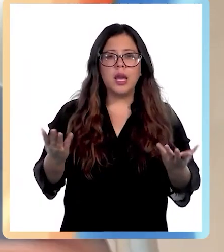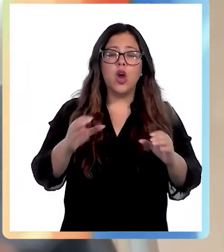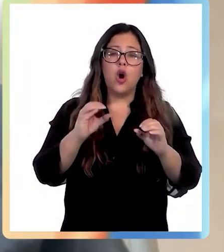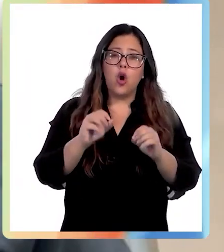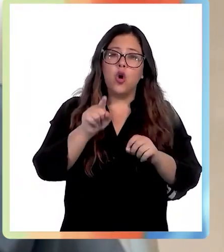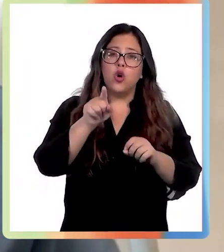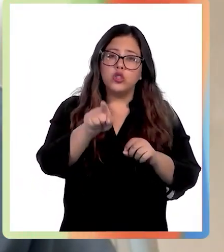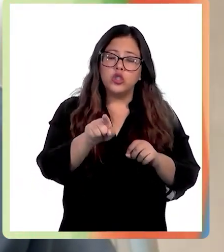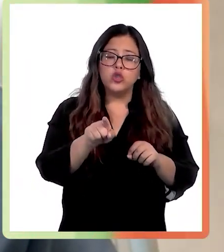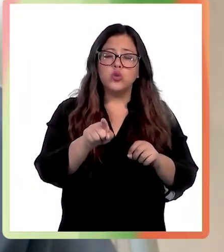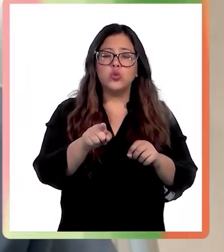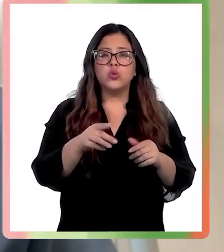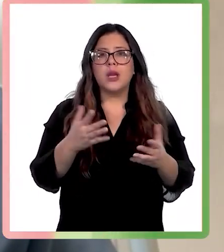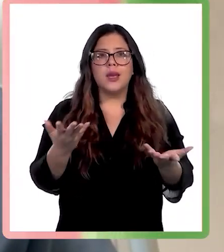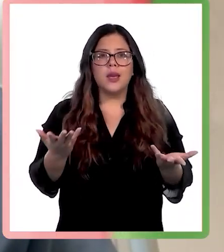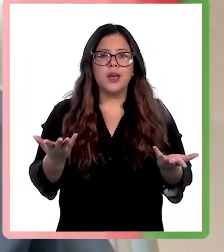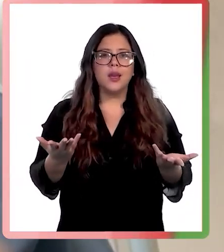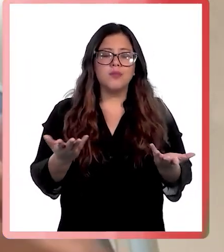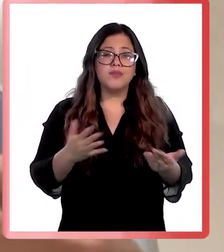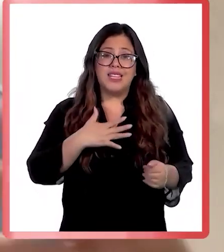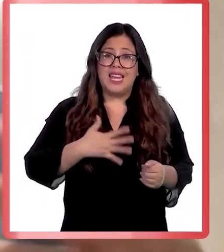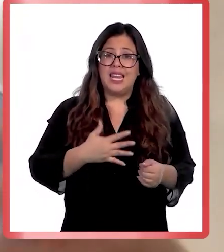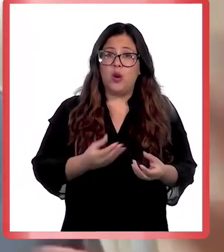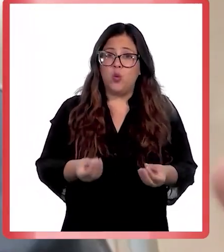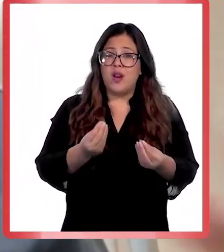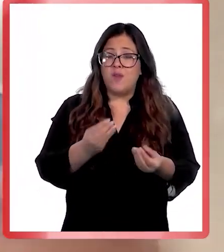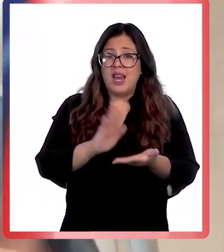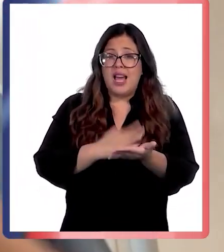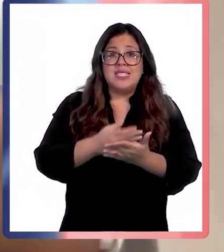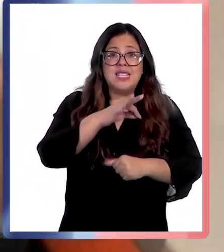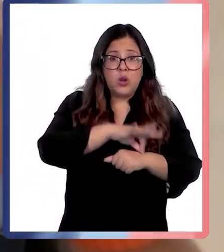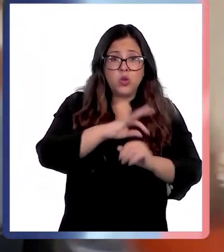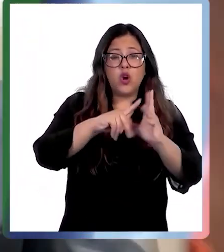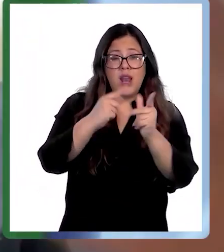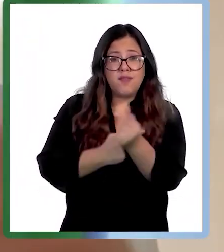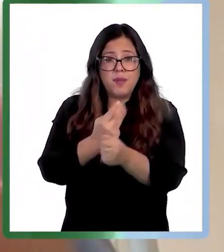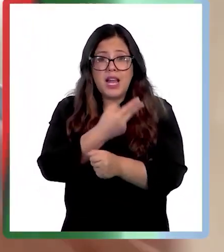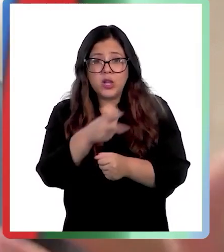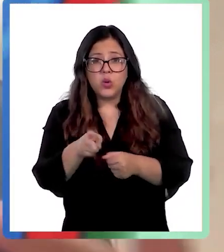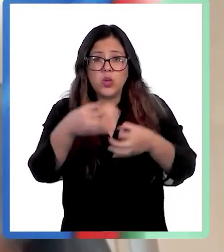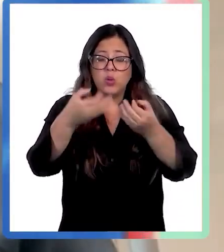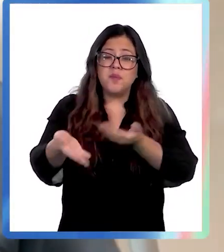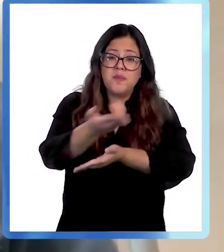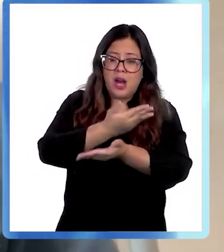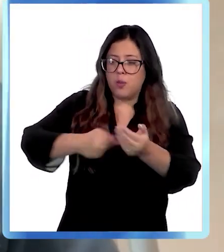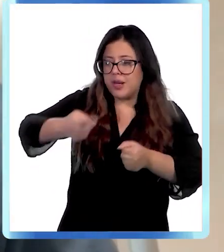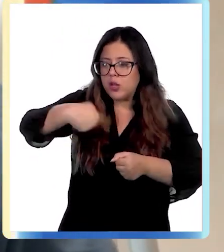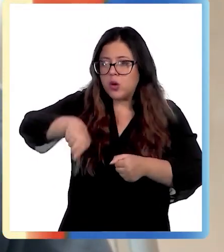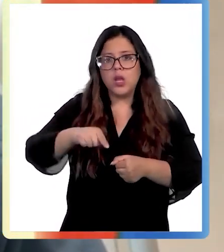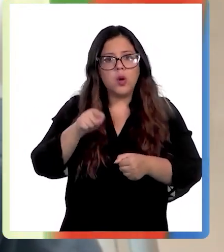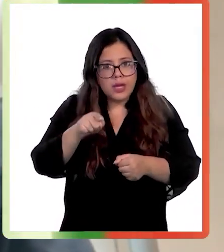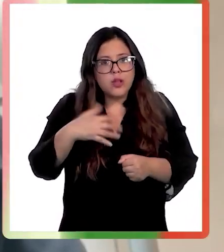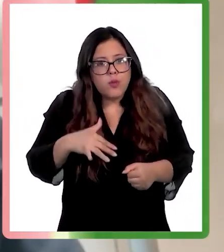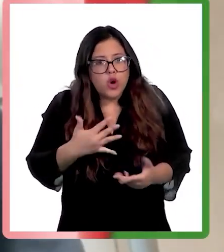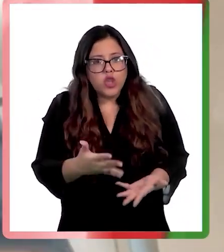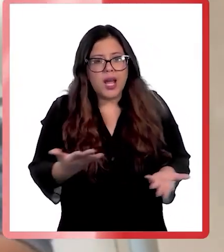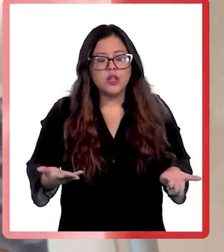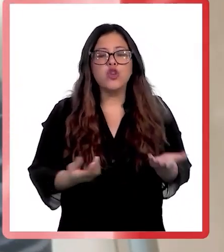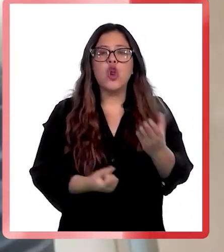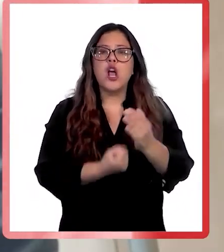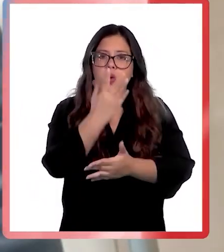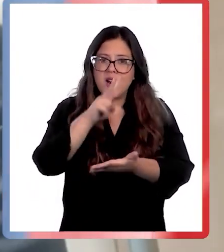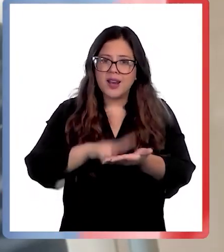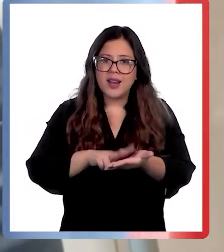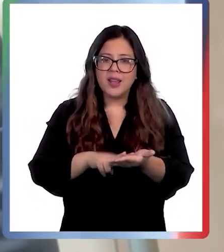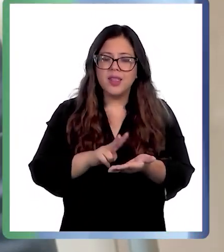de una buena salud con tus familiares en cuanto a compartir tiempo con ellos. Por lo tanto, en esta nueva